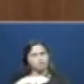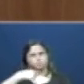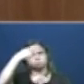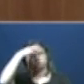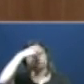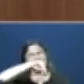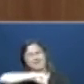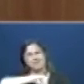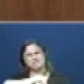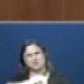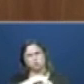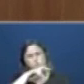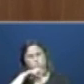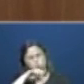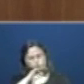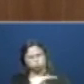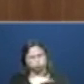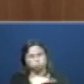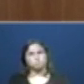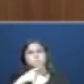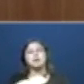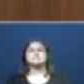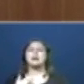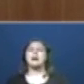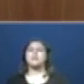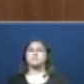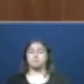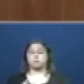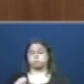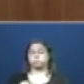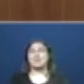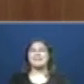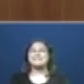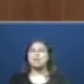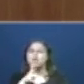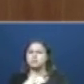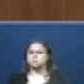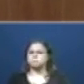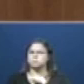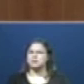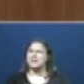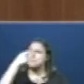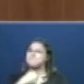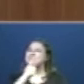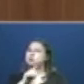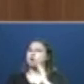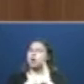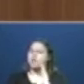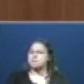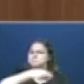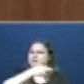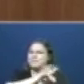éticos garantizar el funcionamiento del Estado de derecho basado solo en el Imperio de la ley y en el pleno respecto a la